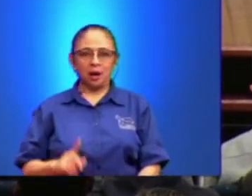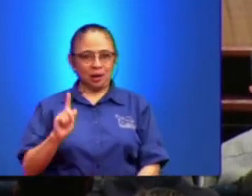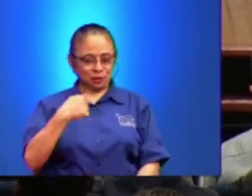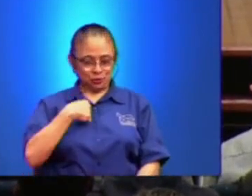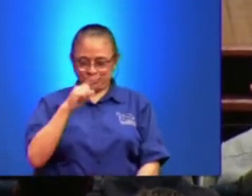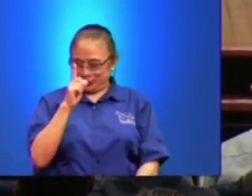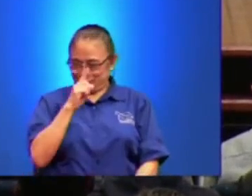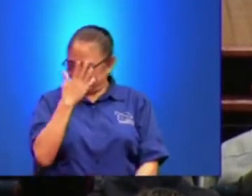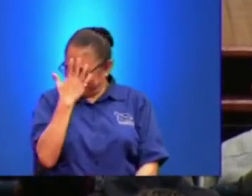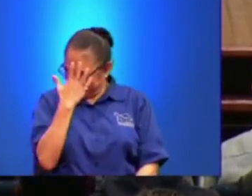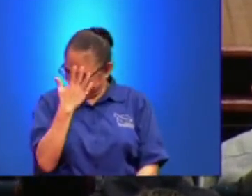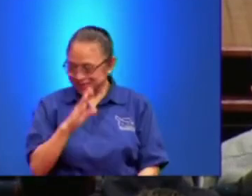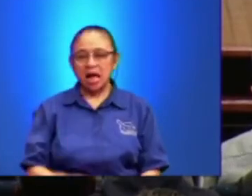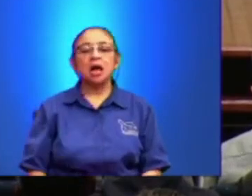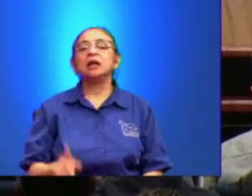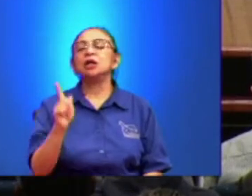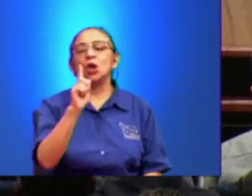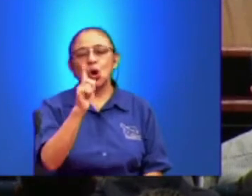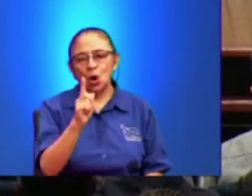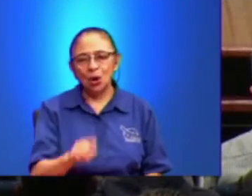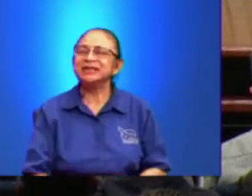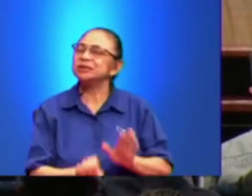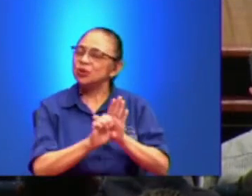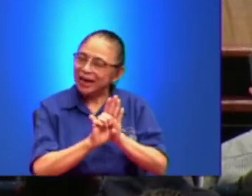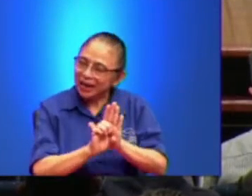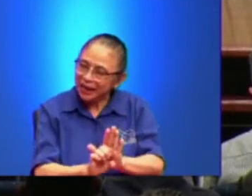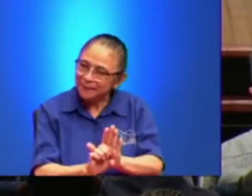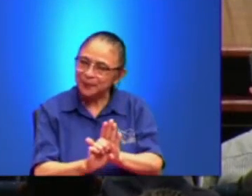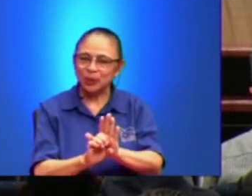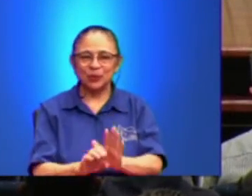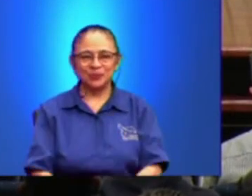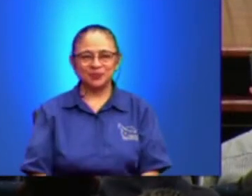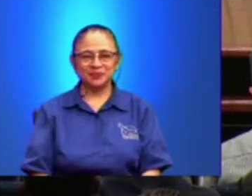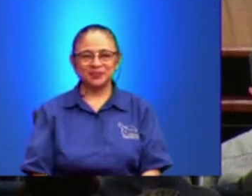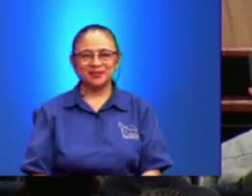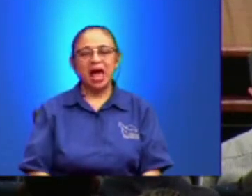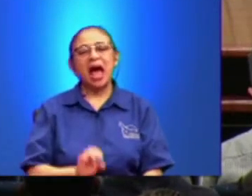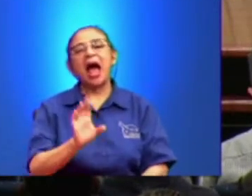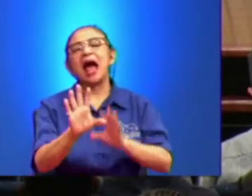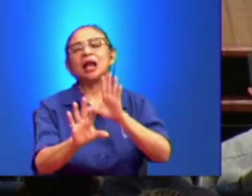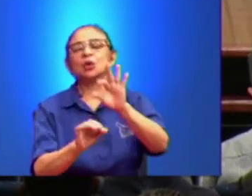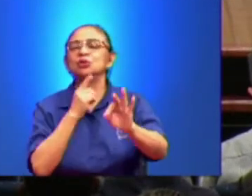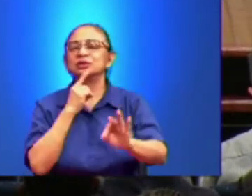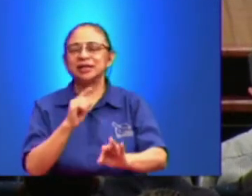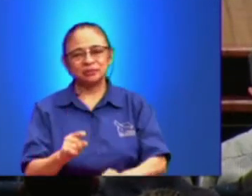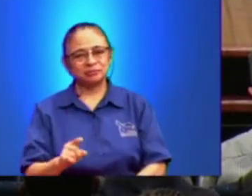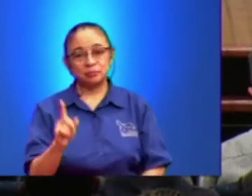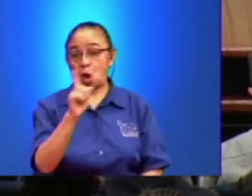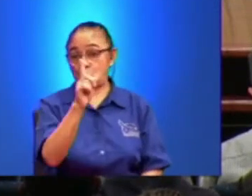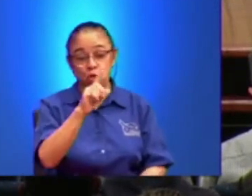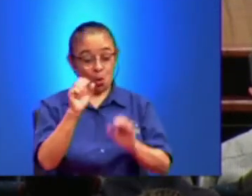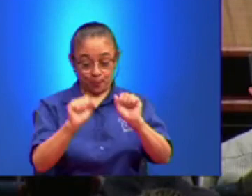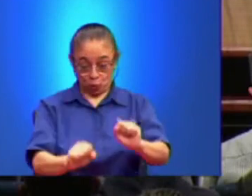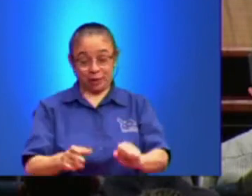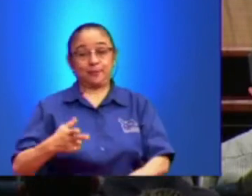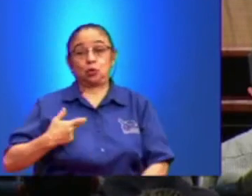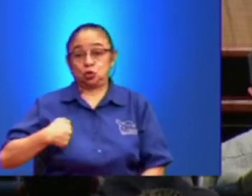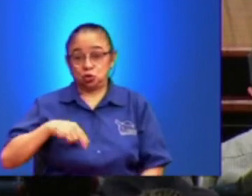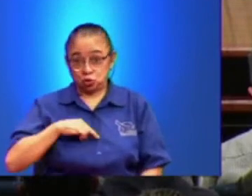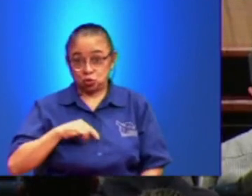está hablando metafóricamente como bien dijeron los hermanos no podemos nosotros